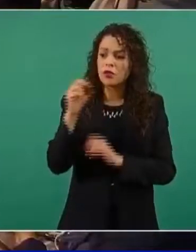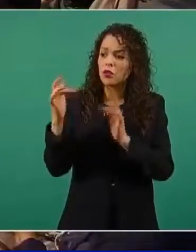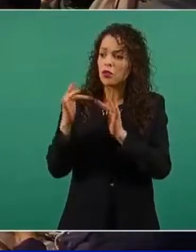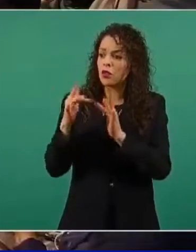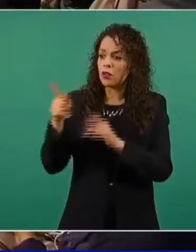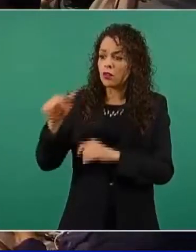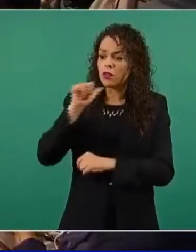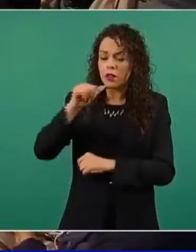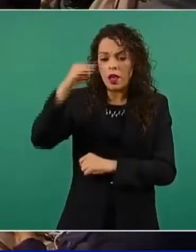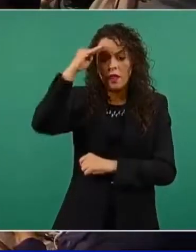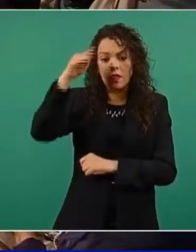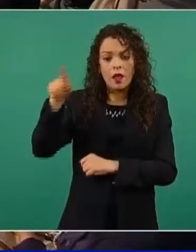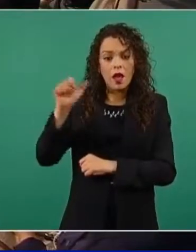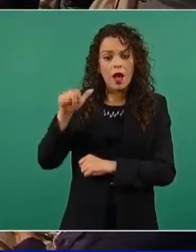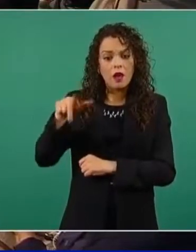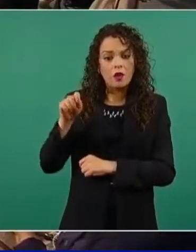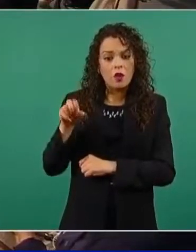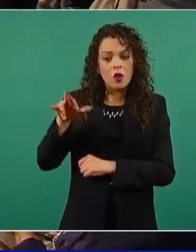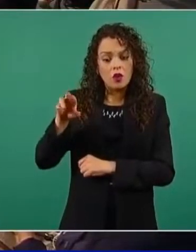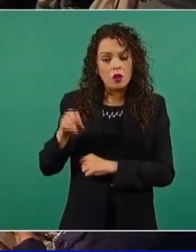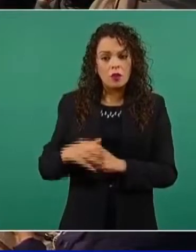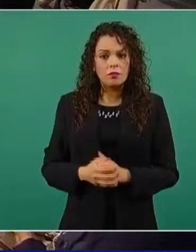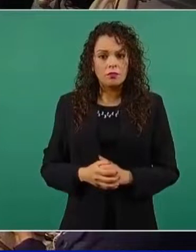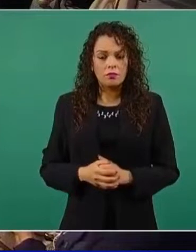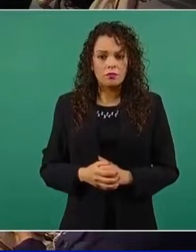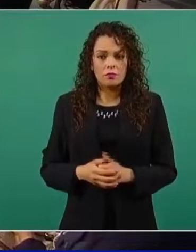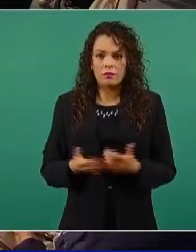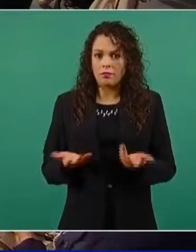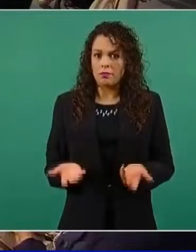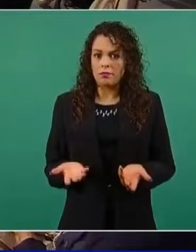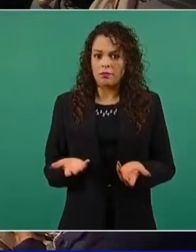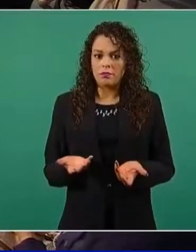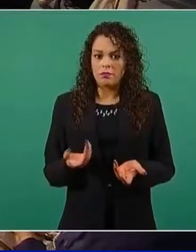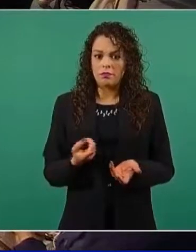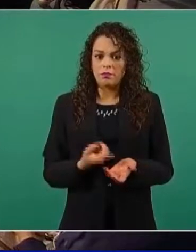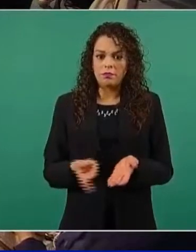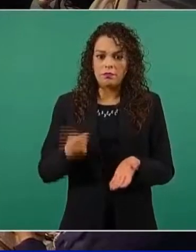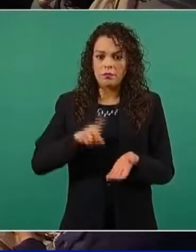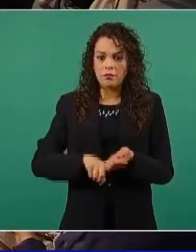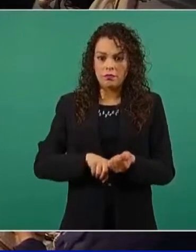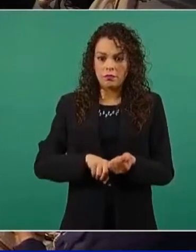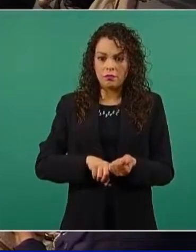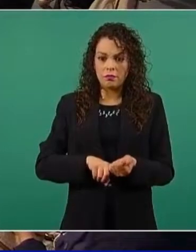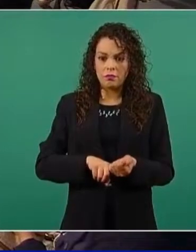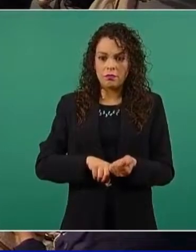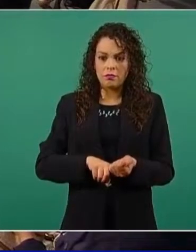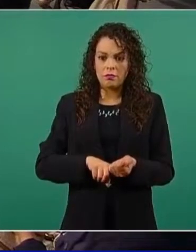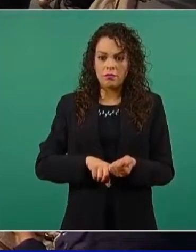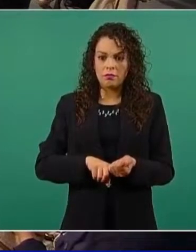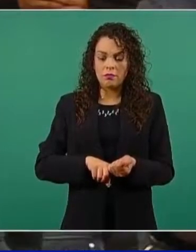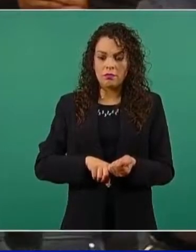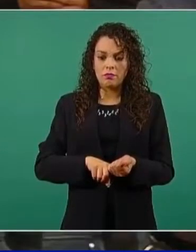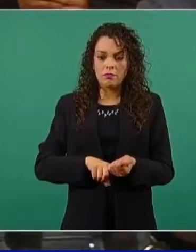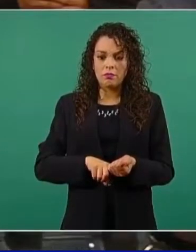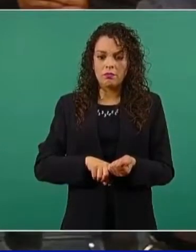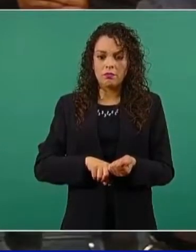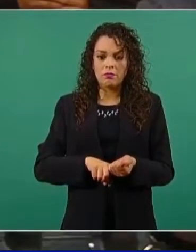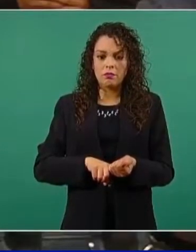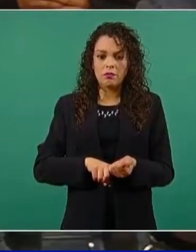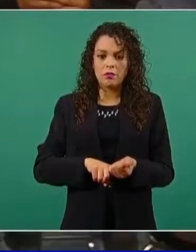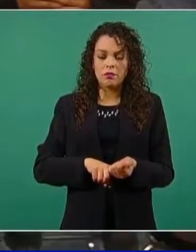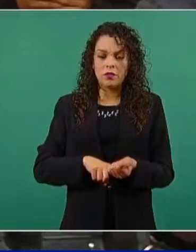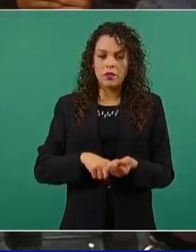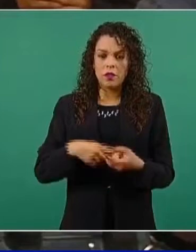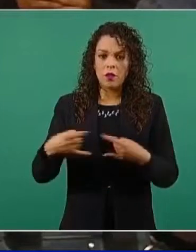Mac. A él se le determinó el no ejercicio de la acción penal, ¿sabe cómo? Pegando en la puerta de